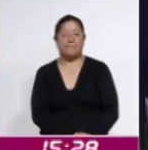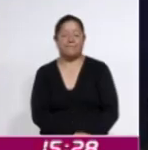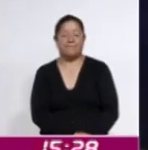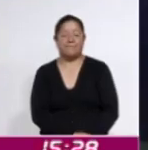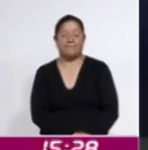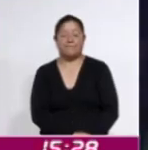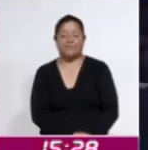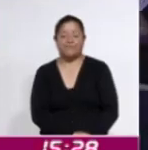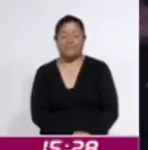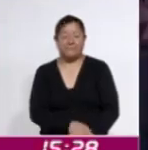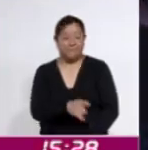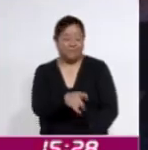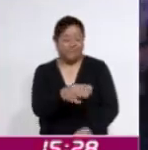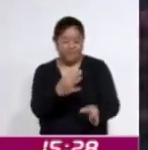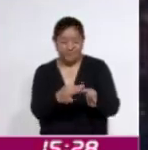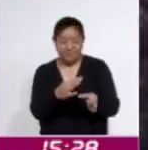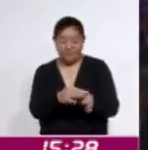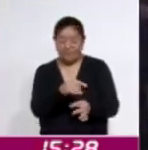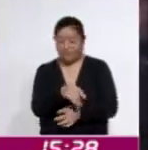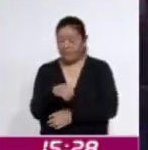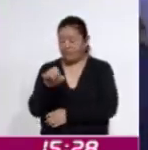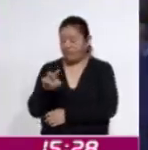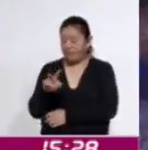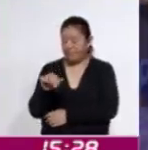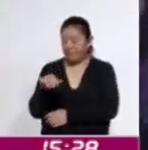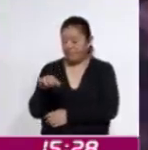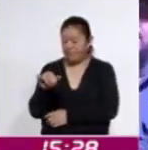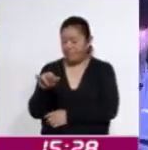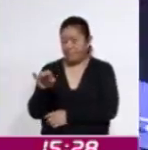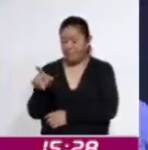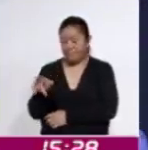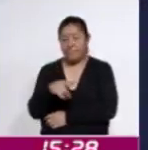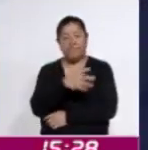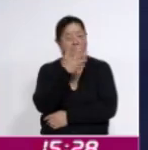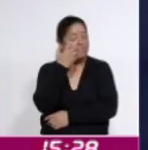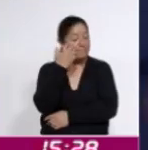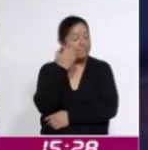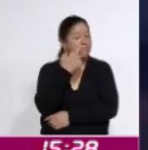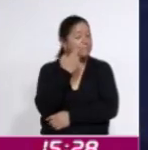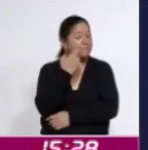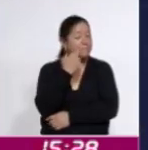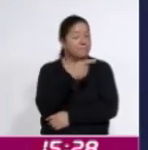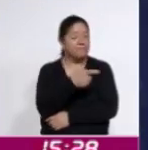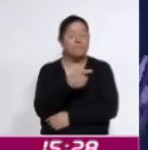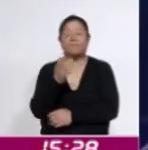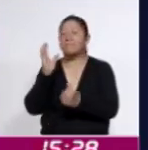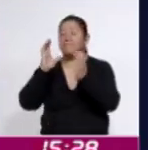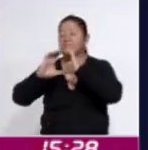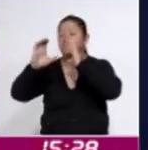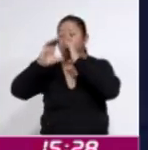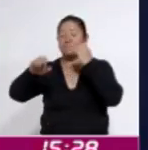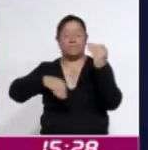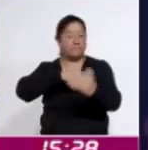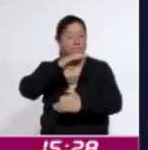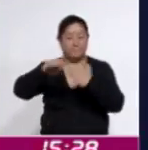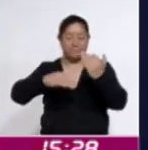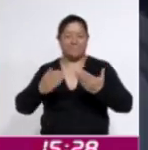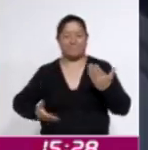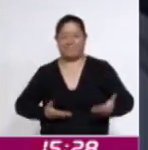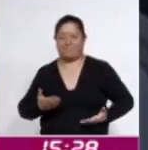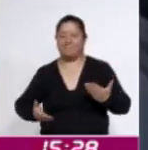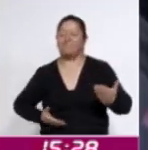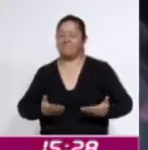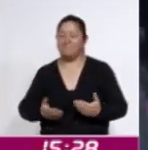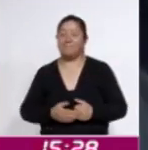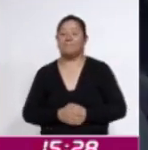El momento cumbre llegó con Eva María y Al Gato y al Ratón, canciones que hicieron bailar a todos sin excepción. Edwin Luna, siempre cercano a